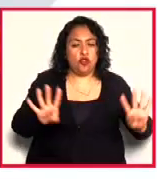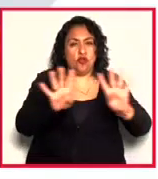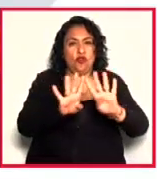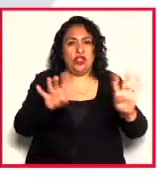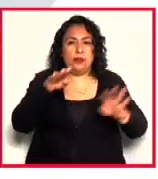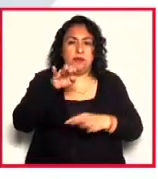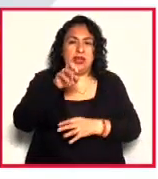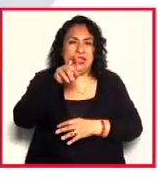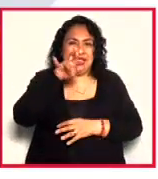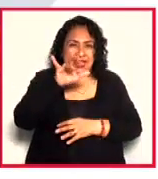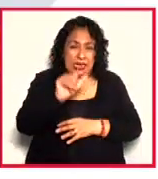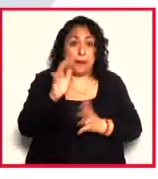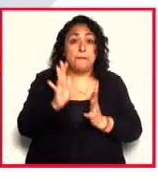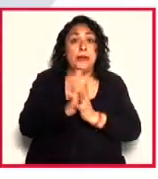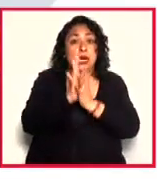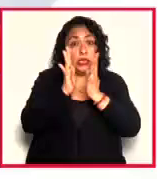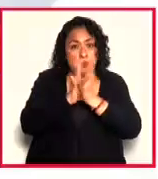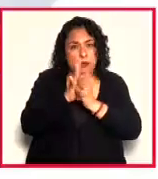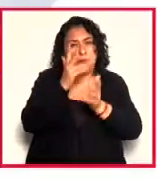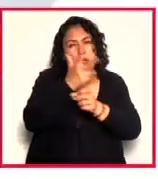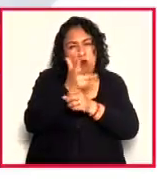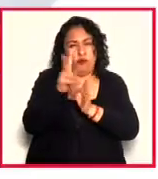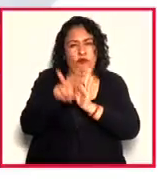Minería que participaron en la producción.